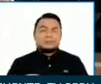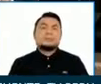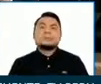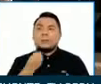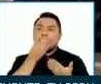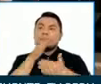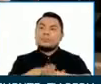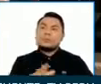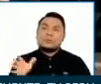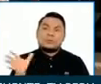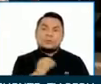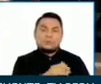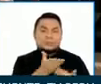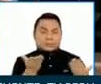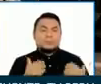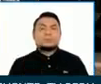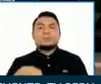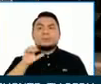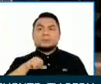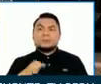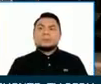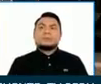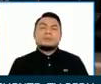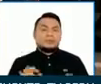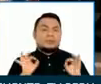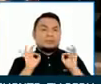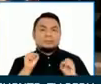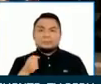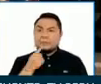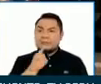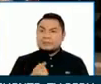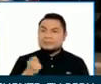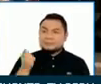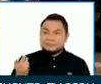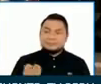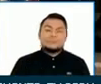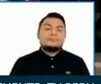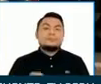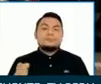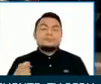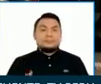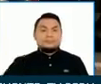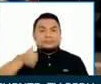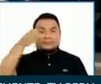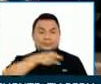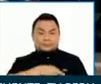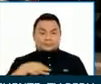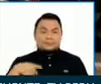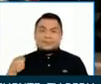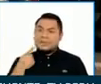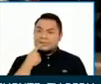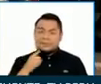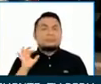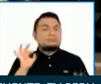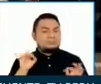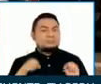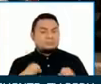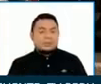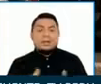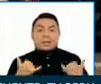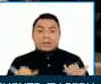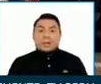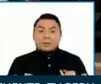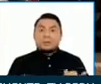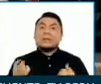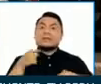buenas tardes con todos, con todas. Efectivamente, como lo ha mencionado la Premier, estamos en una etapa